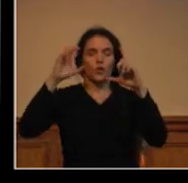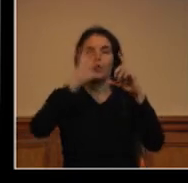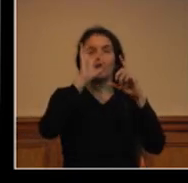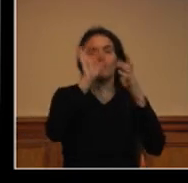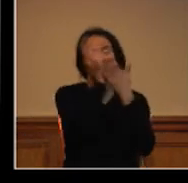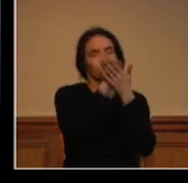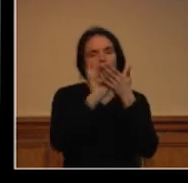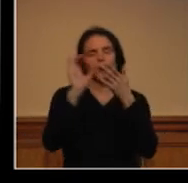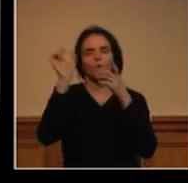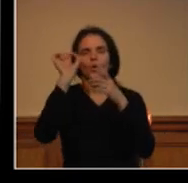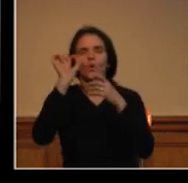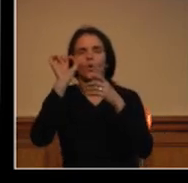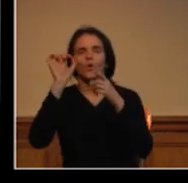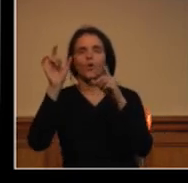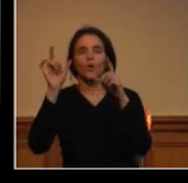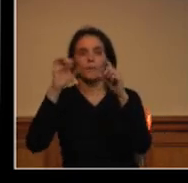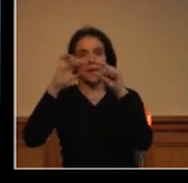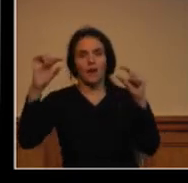desaparezca.